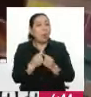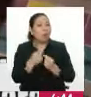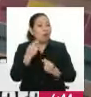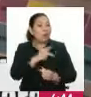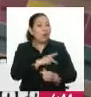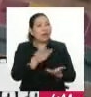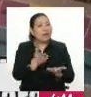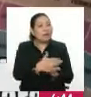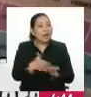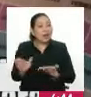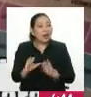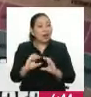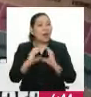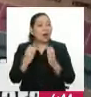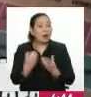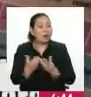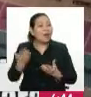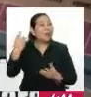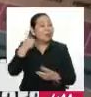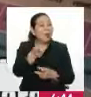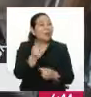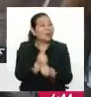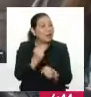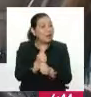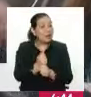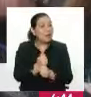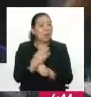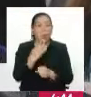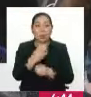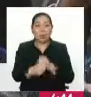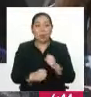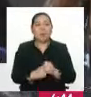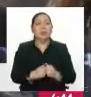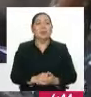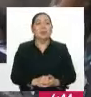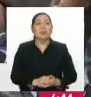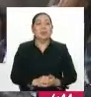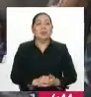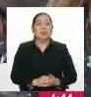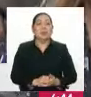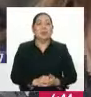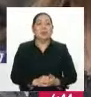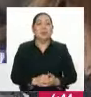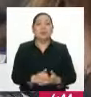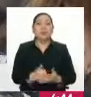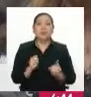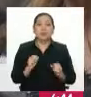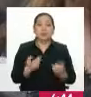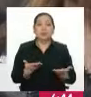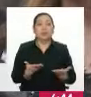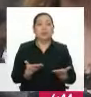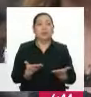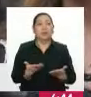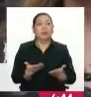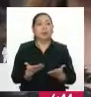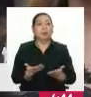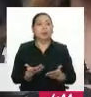para sacarlo del Congreso. Han ocurrido hace 4 años y obviamente el móvil